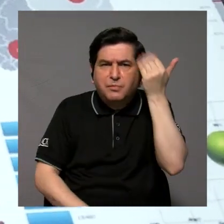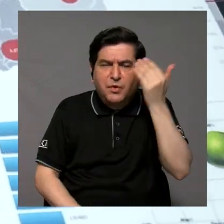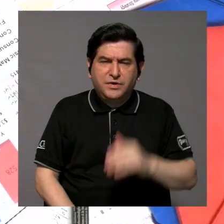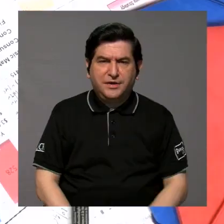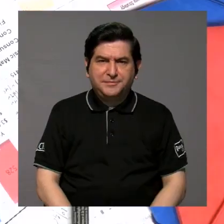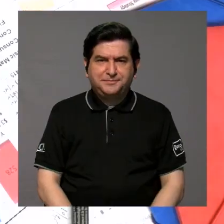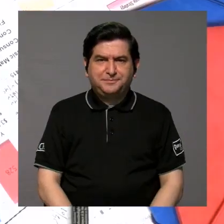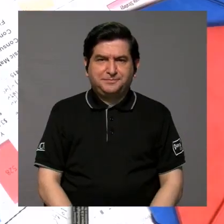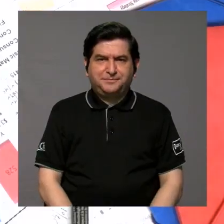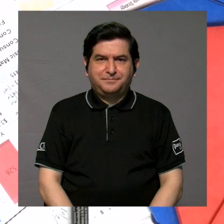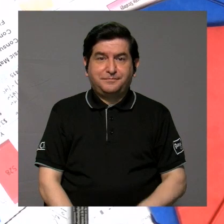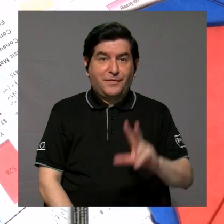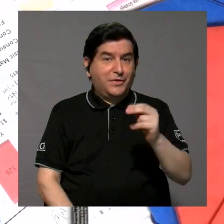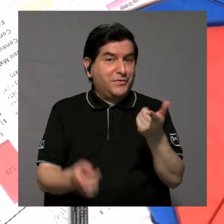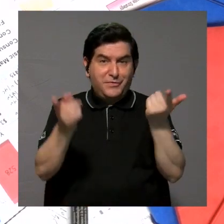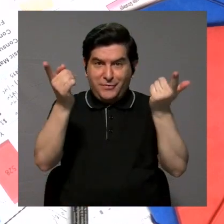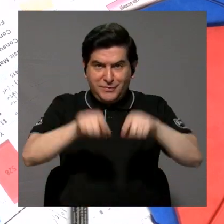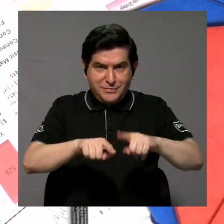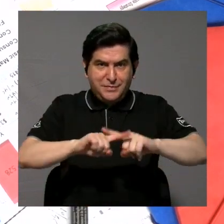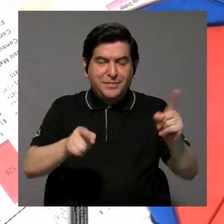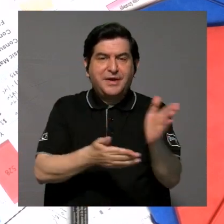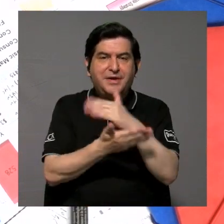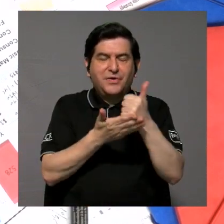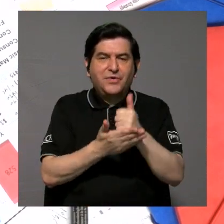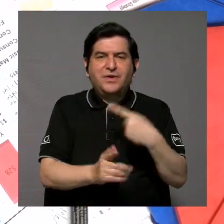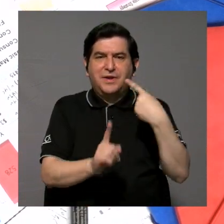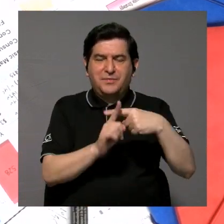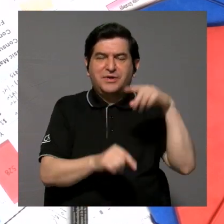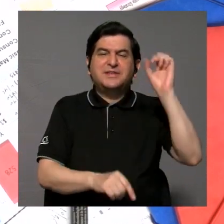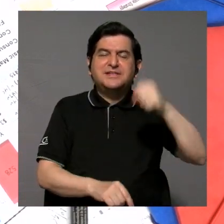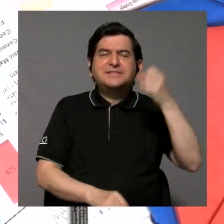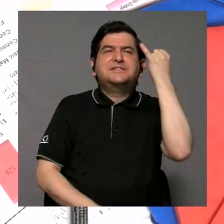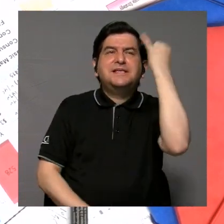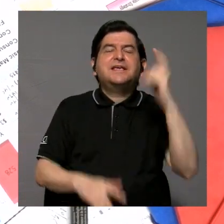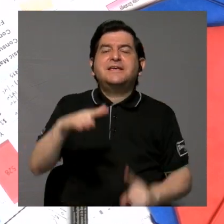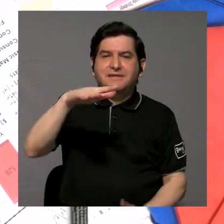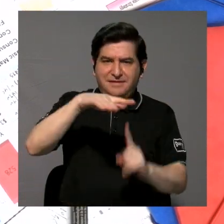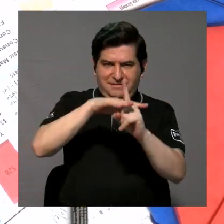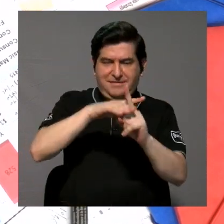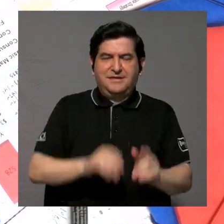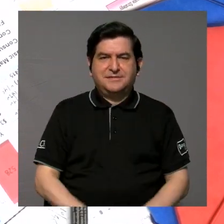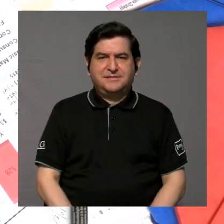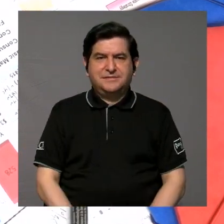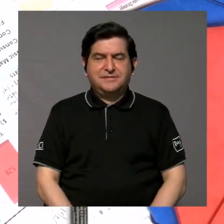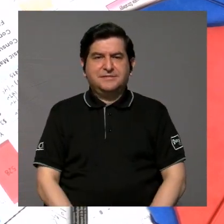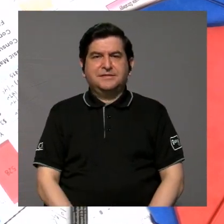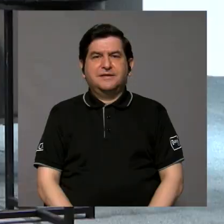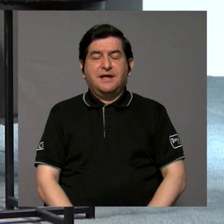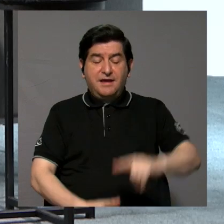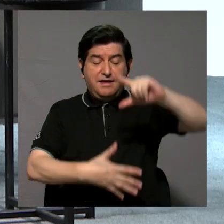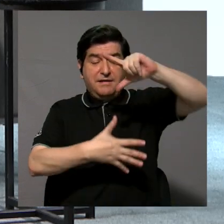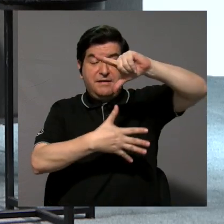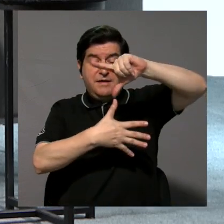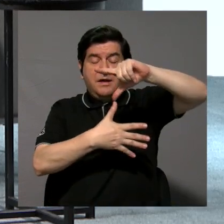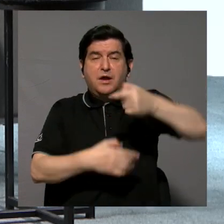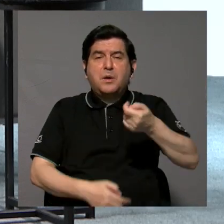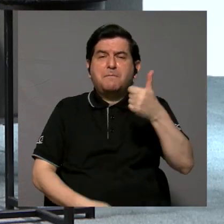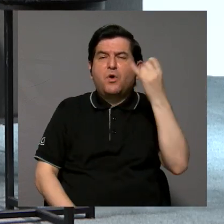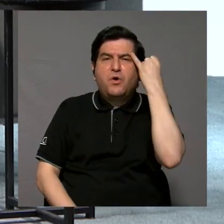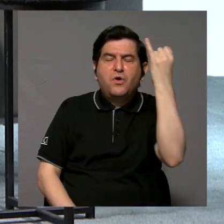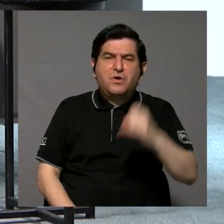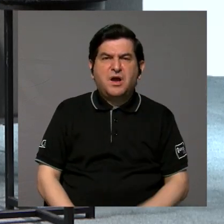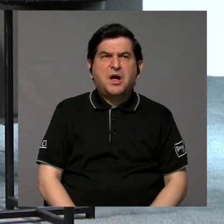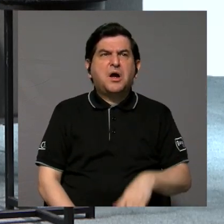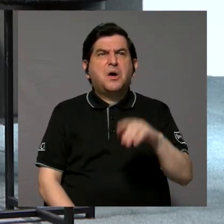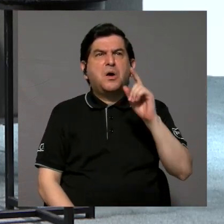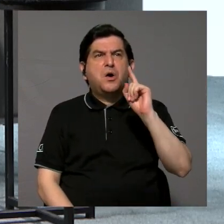no sucedió, pero la parte positiva es que sí surgieron iniciativas. Es decir, en América Latina hubo pocas iniciativas,